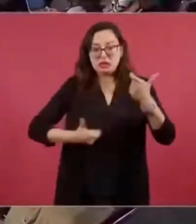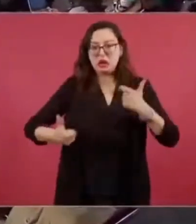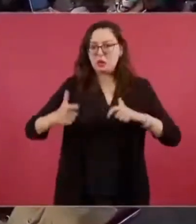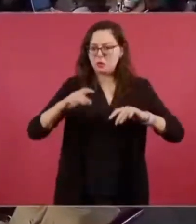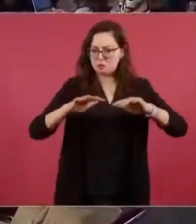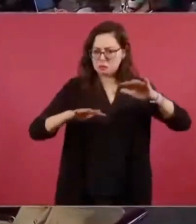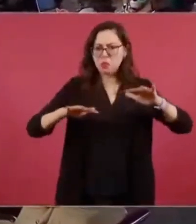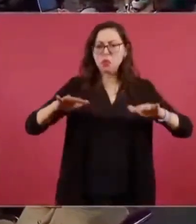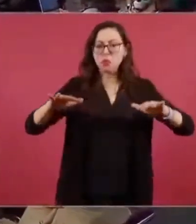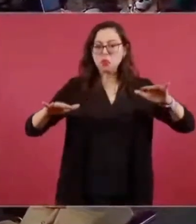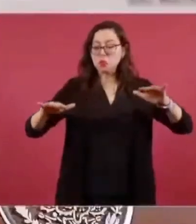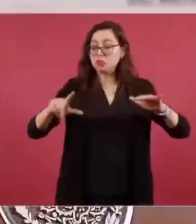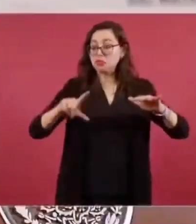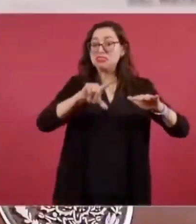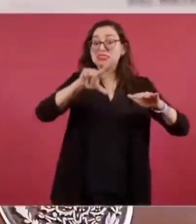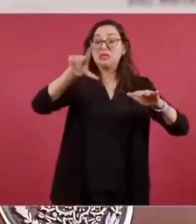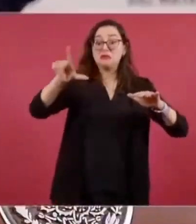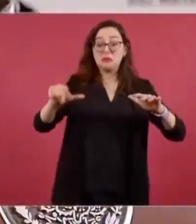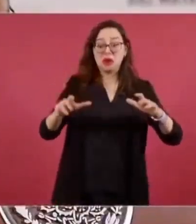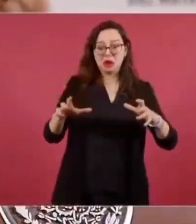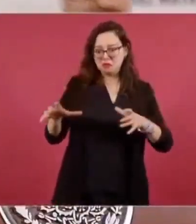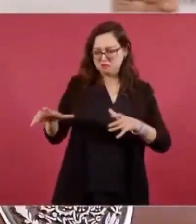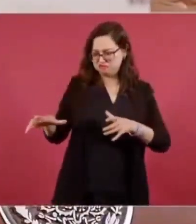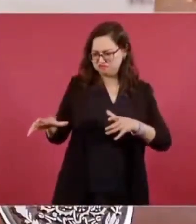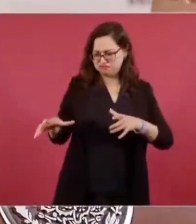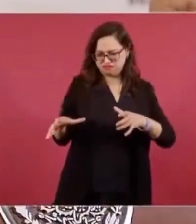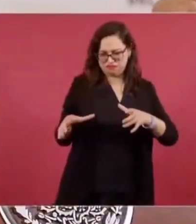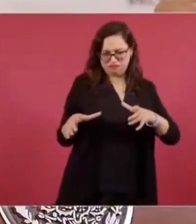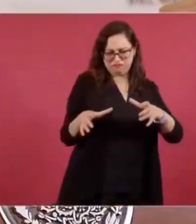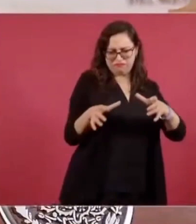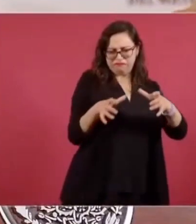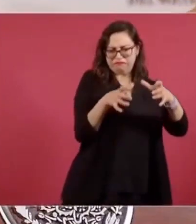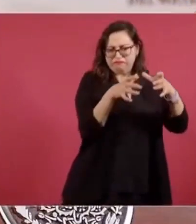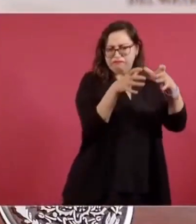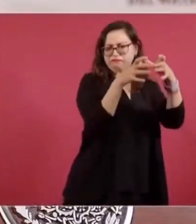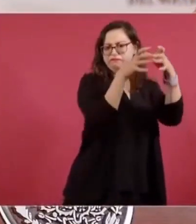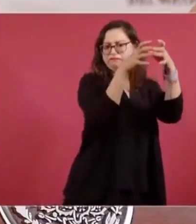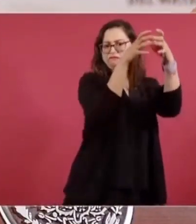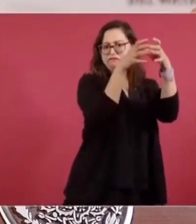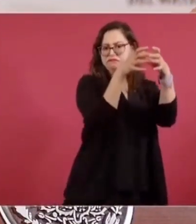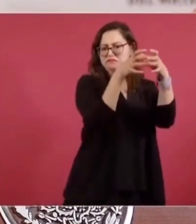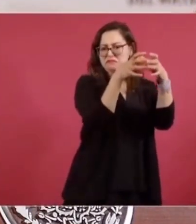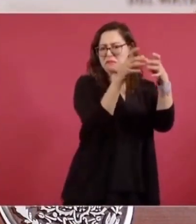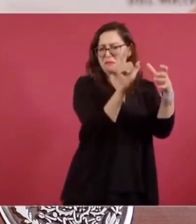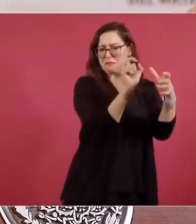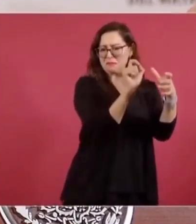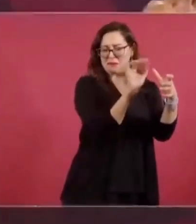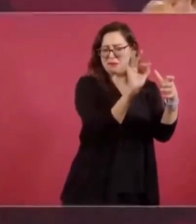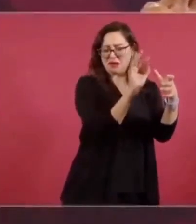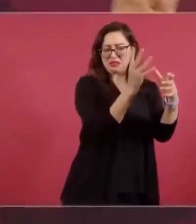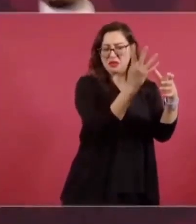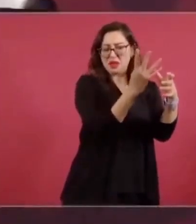aparecen en la lista de los más ricos del mundo y millones de mexicanos en la pobreza.